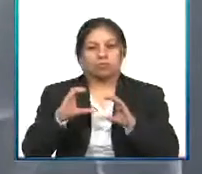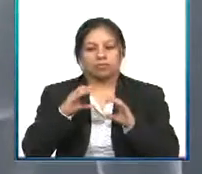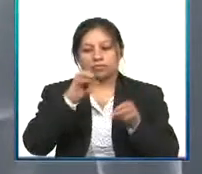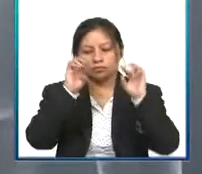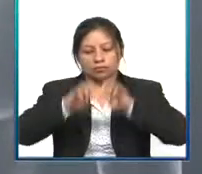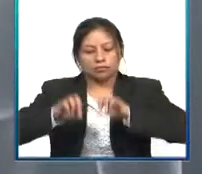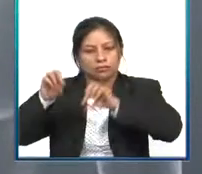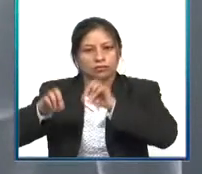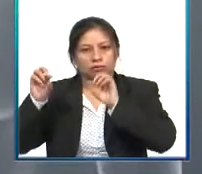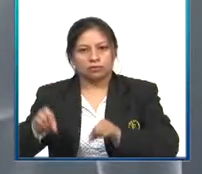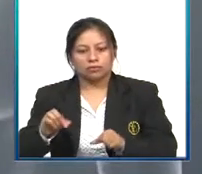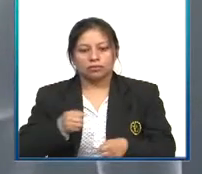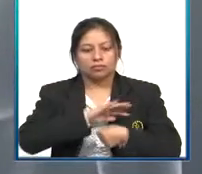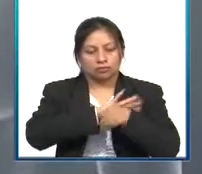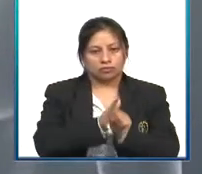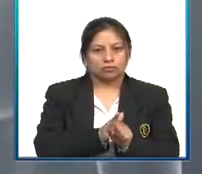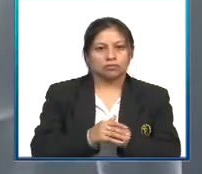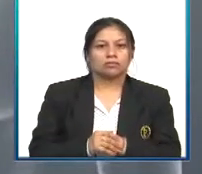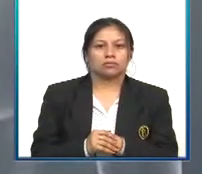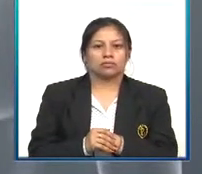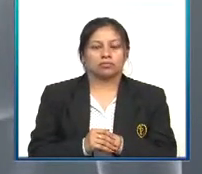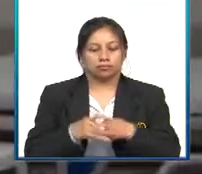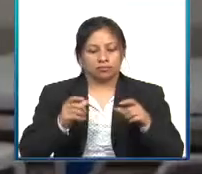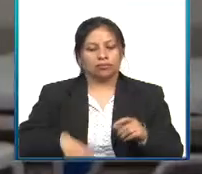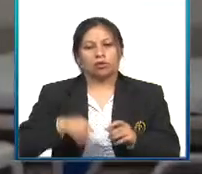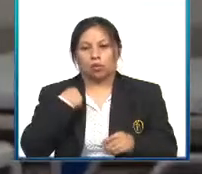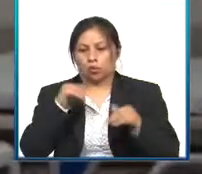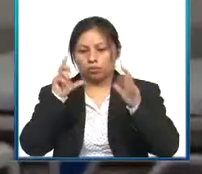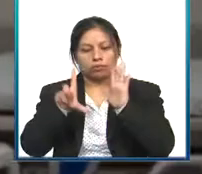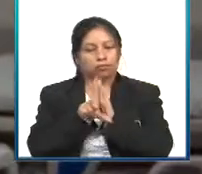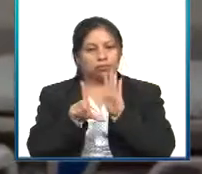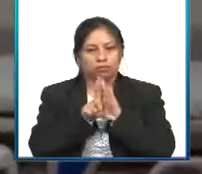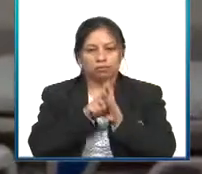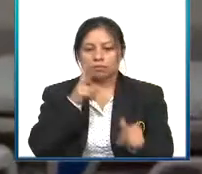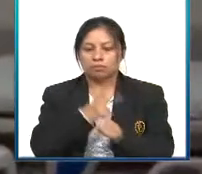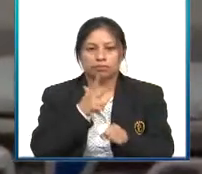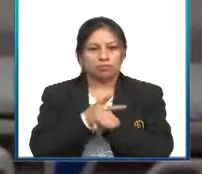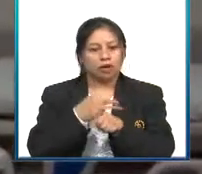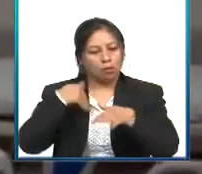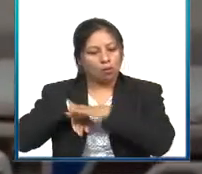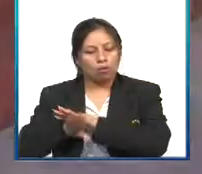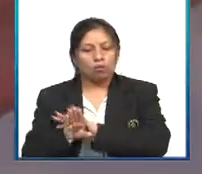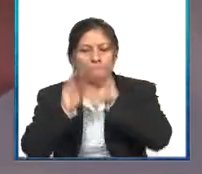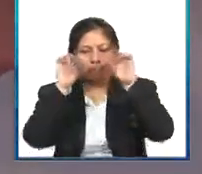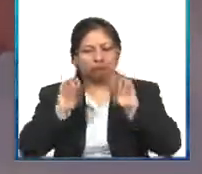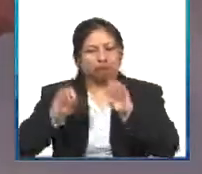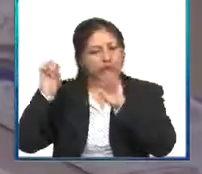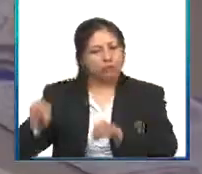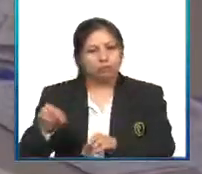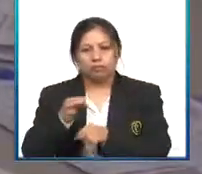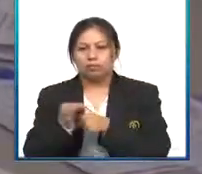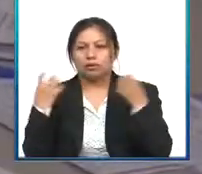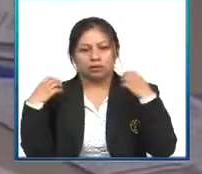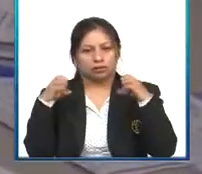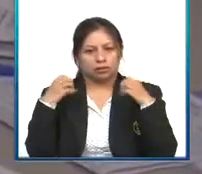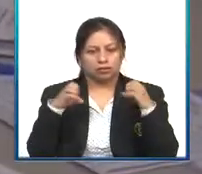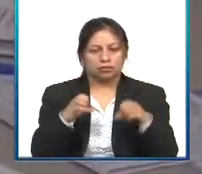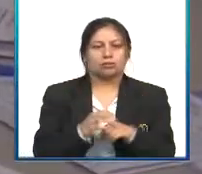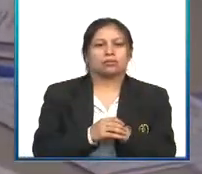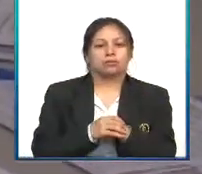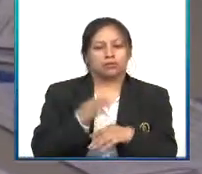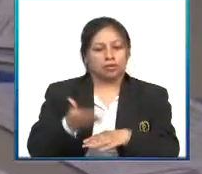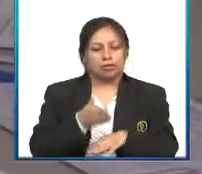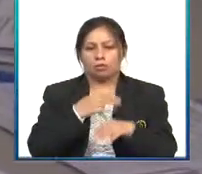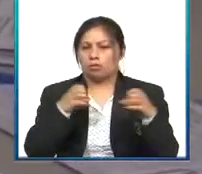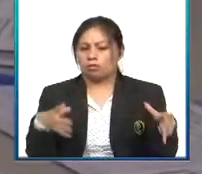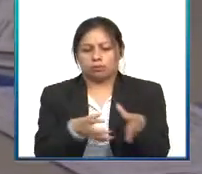de los efectos negativos de la pandemia del COVID-19, un cuerpo legal que permitió al Estado guatemalteco resguardar a la población de los efectos por la emergencia sanitaria,